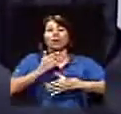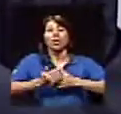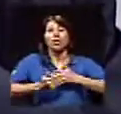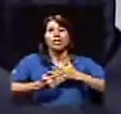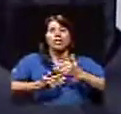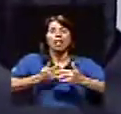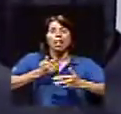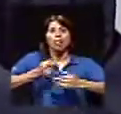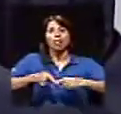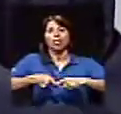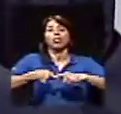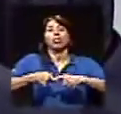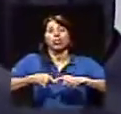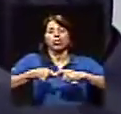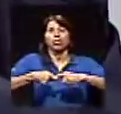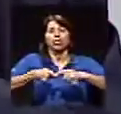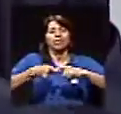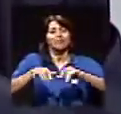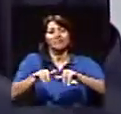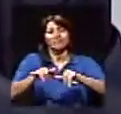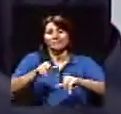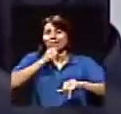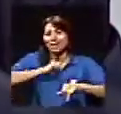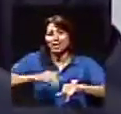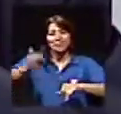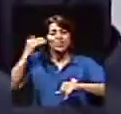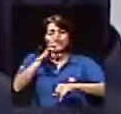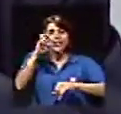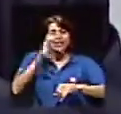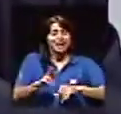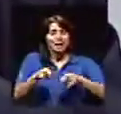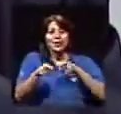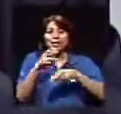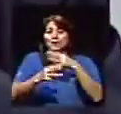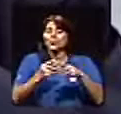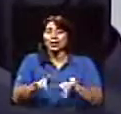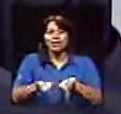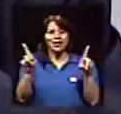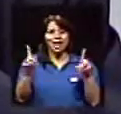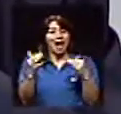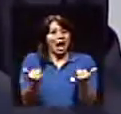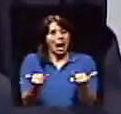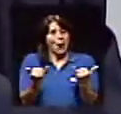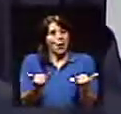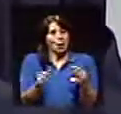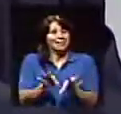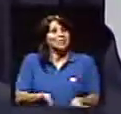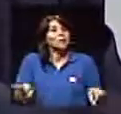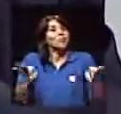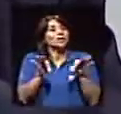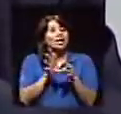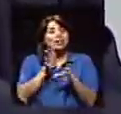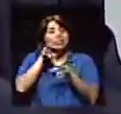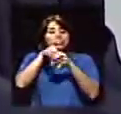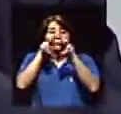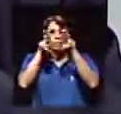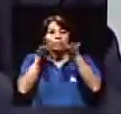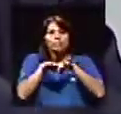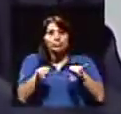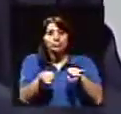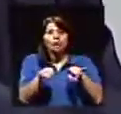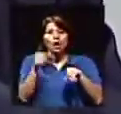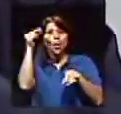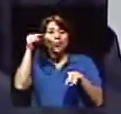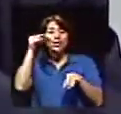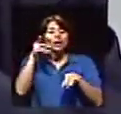en resabios de lo que era una Costa Rica y un manejo en el mundo muy distinto. Ahora es más importante que esté en el gobierno digital, en la web, un documento, a que